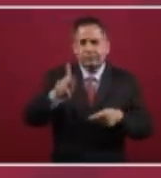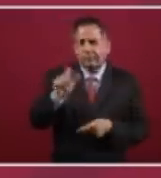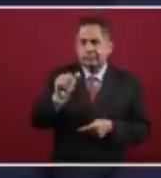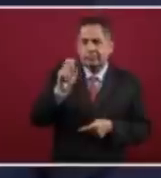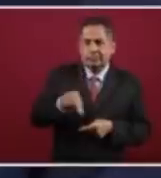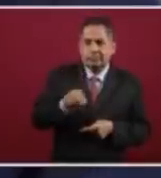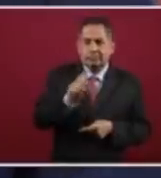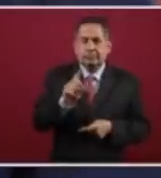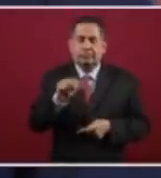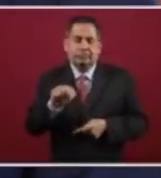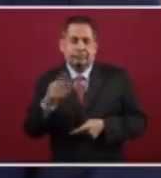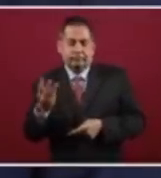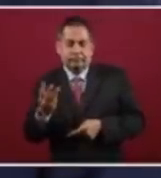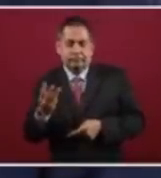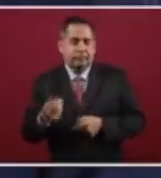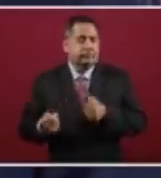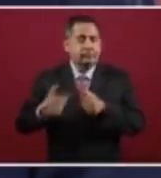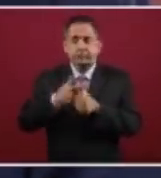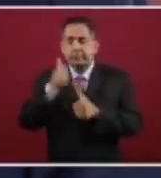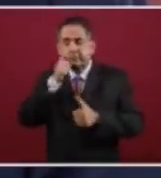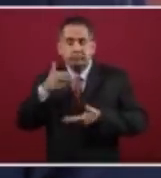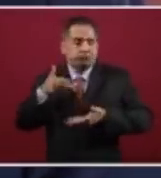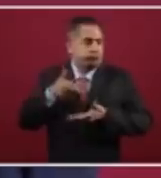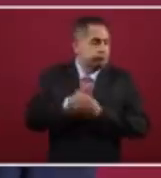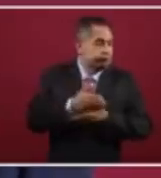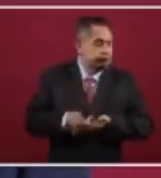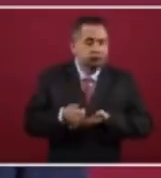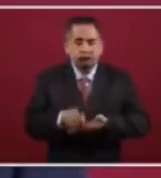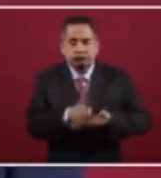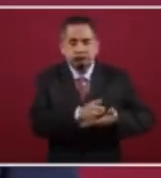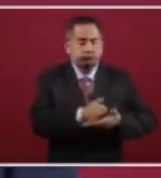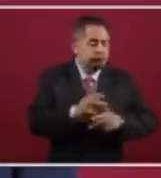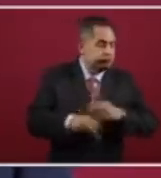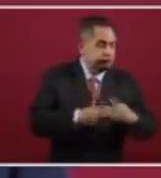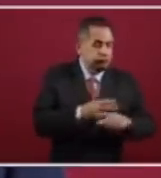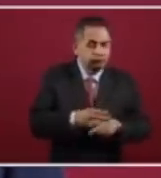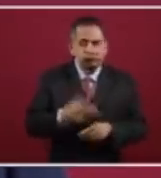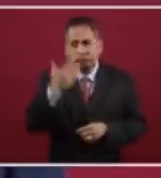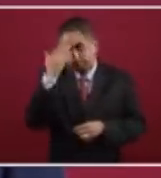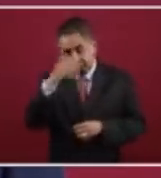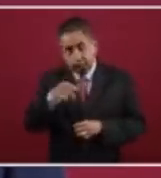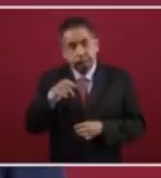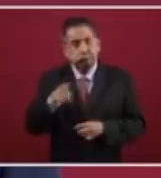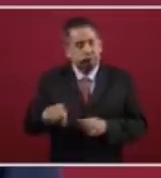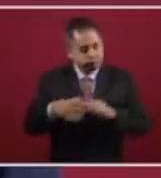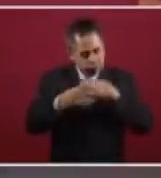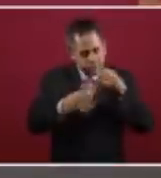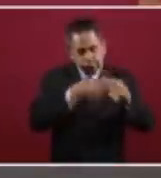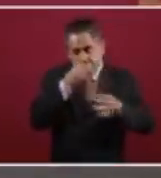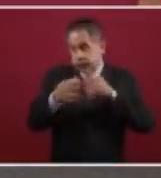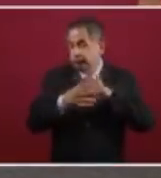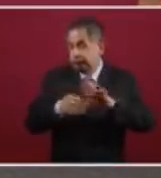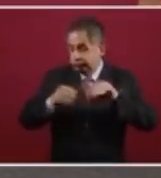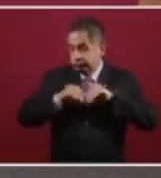primeros en llegar y en ayudar a la gente. Eso lo tengo que estar también